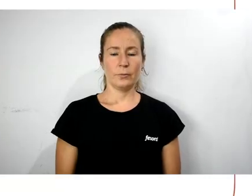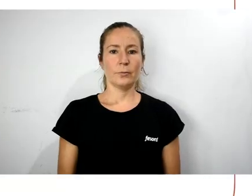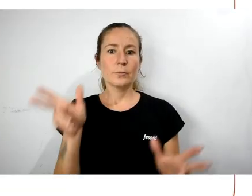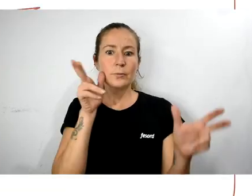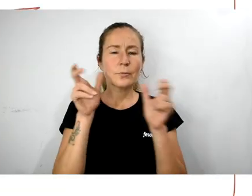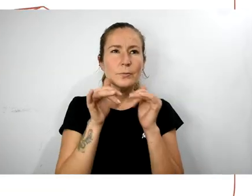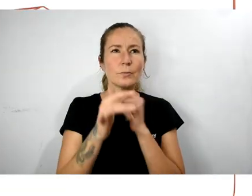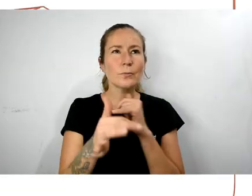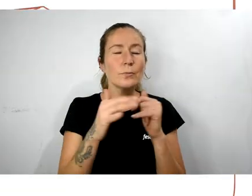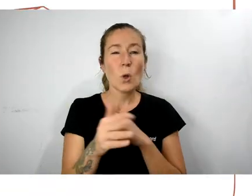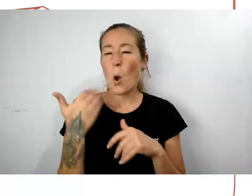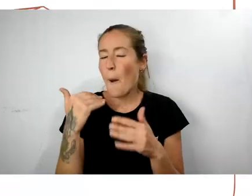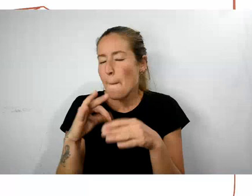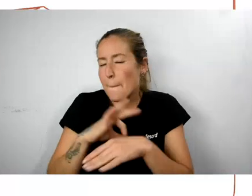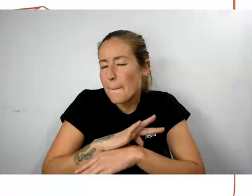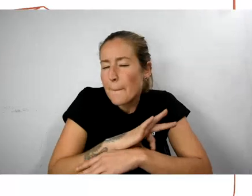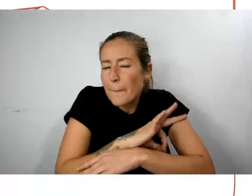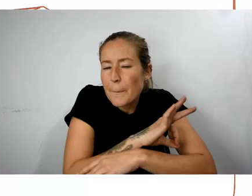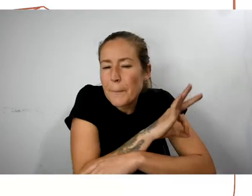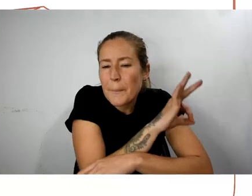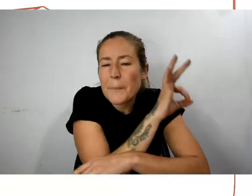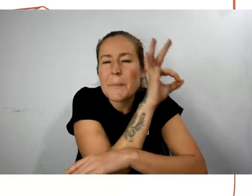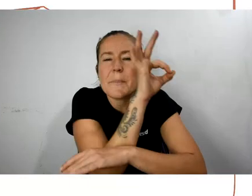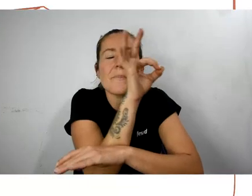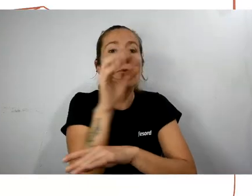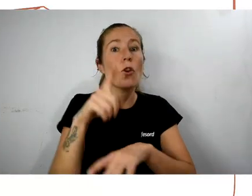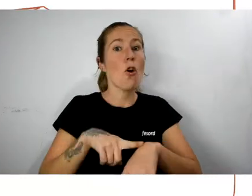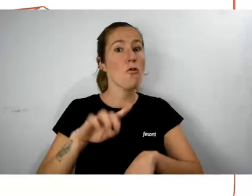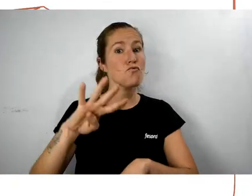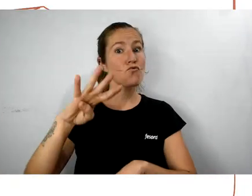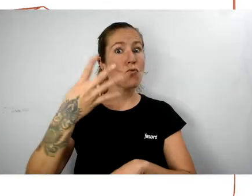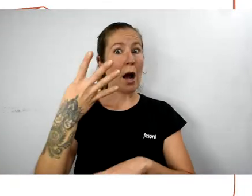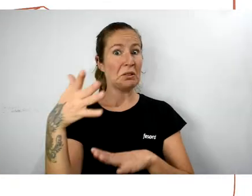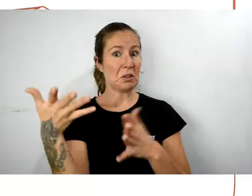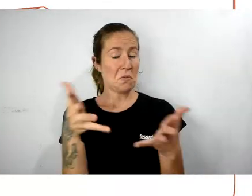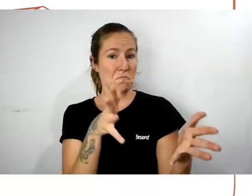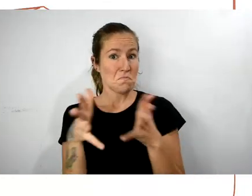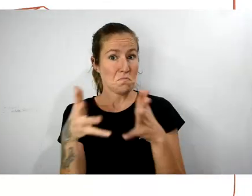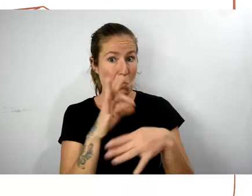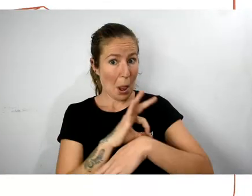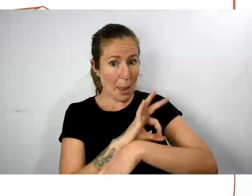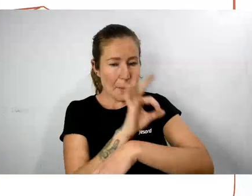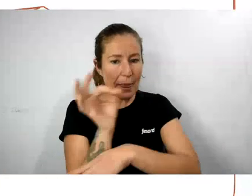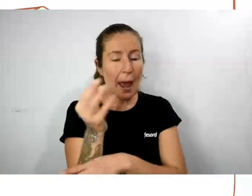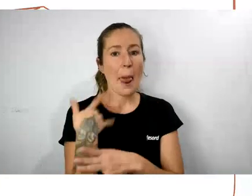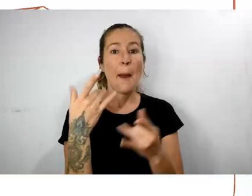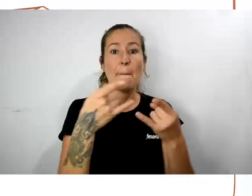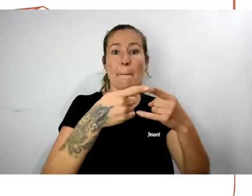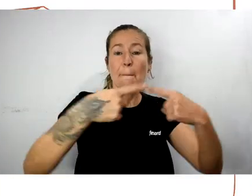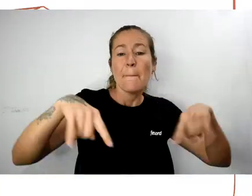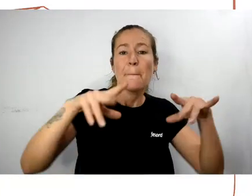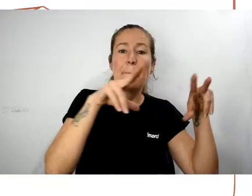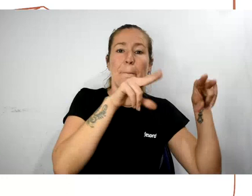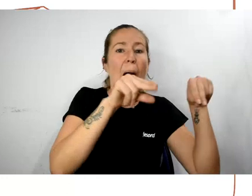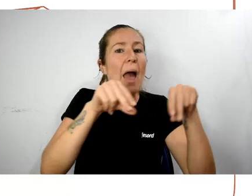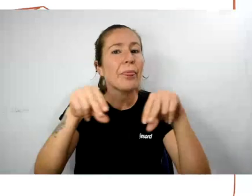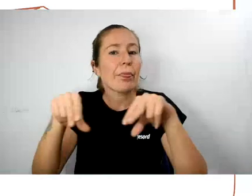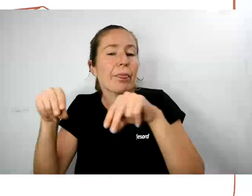Desde bien temprano, alrededor de las 4 de la mañana, comenzaba aquí y en los patios de algunas casas la faena de las remendadoras.